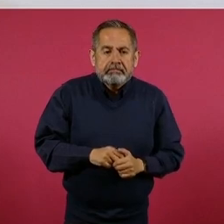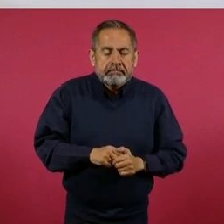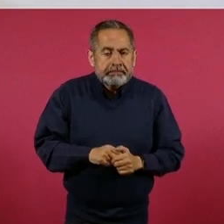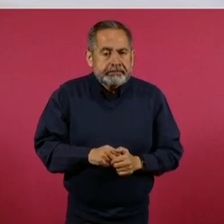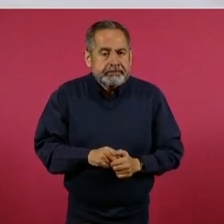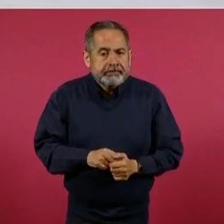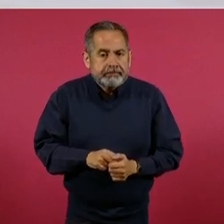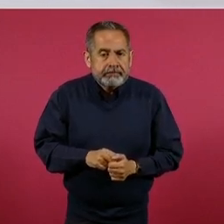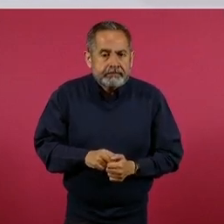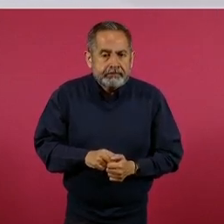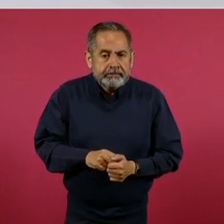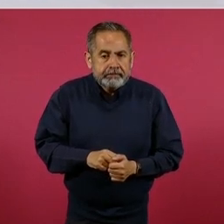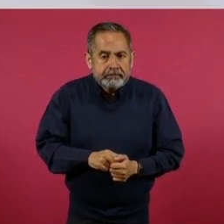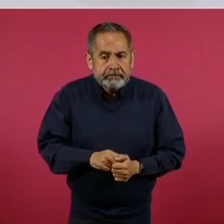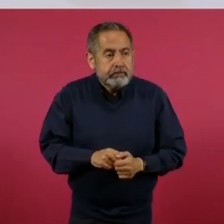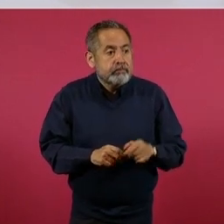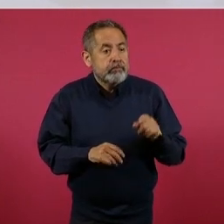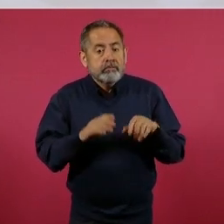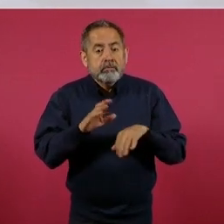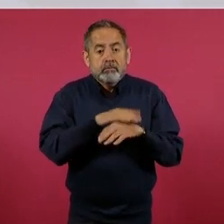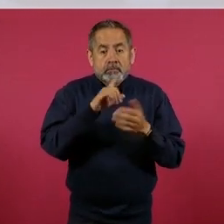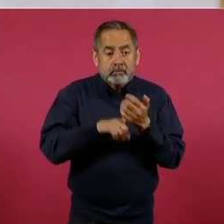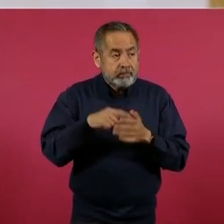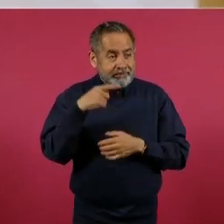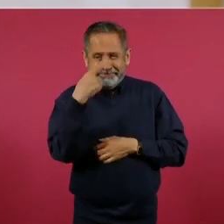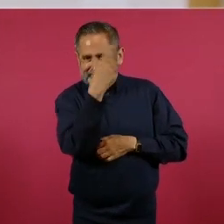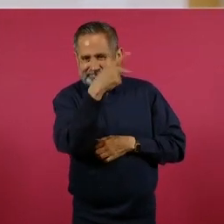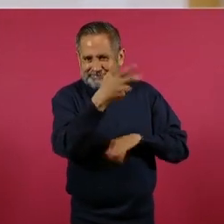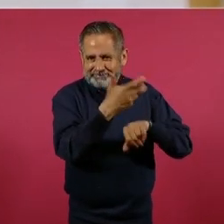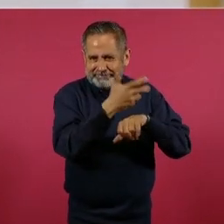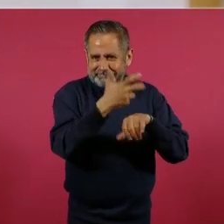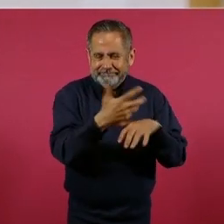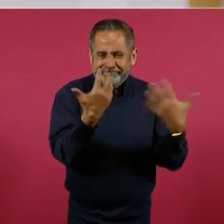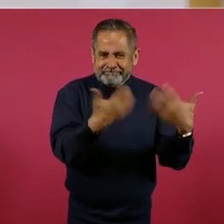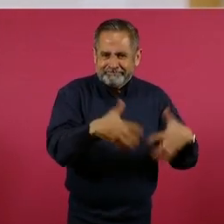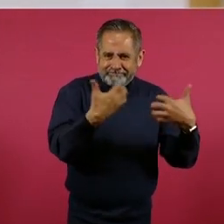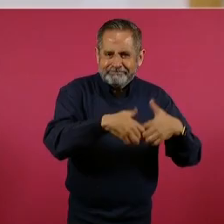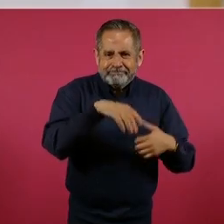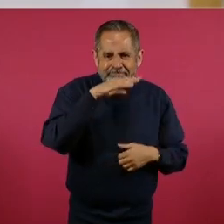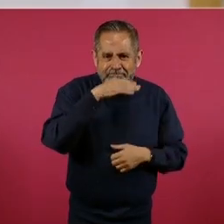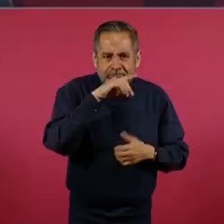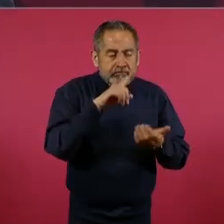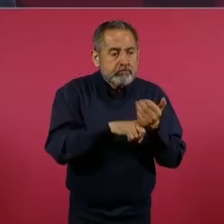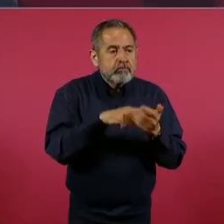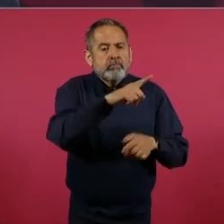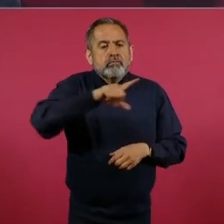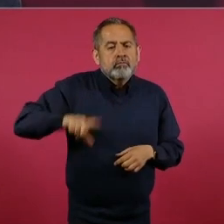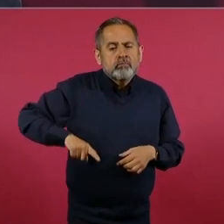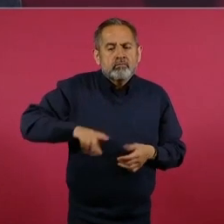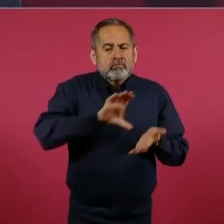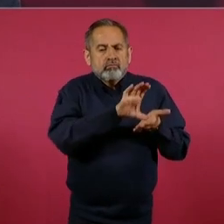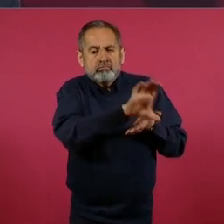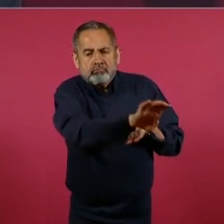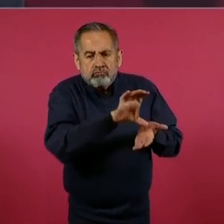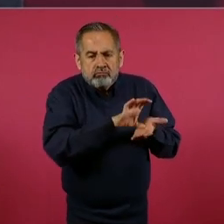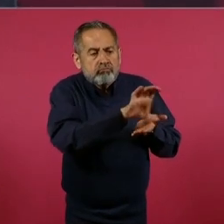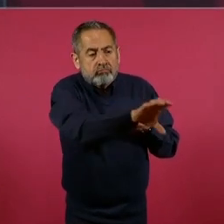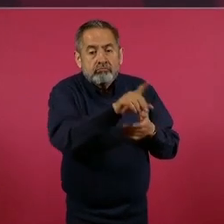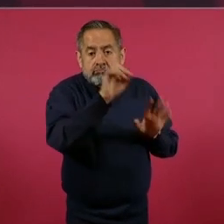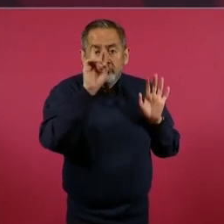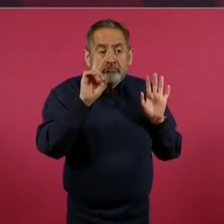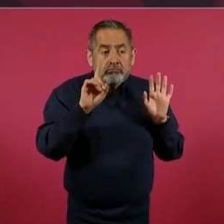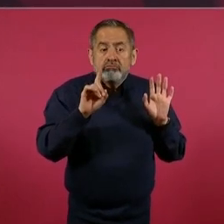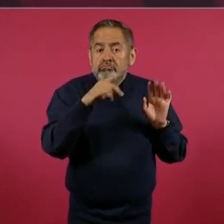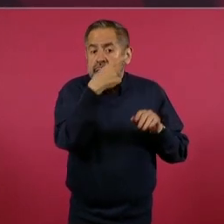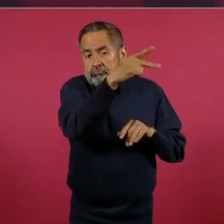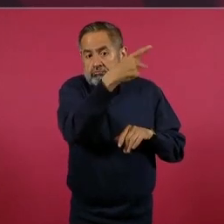porque sus productores de maíz reciben subsidios, los productores de